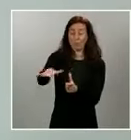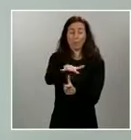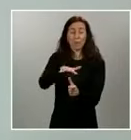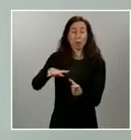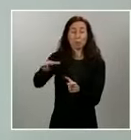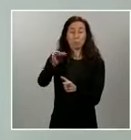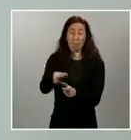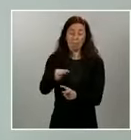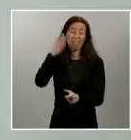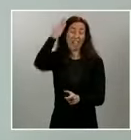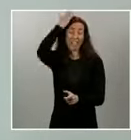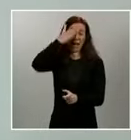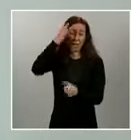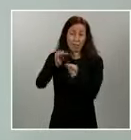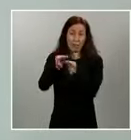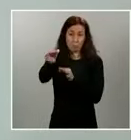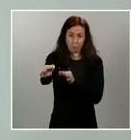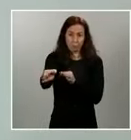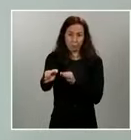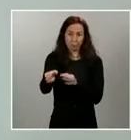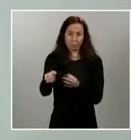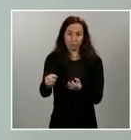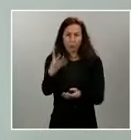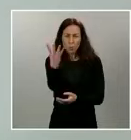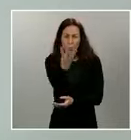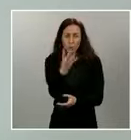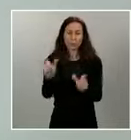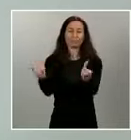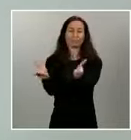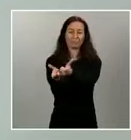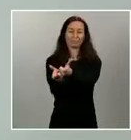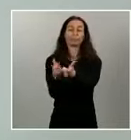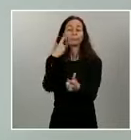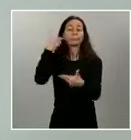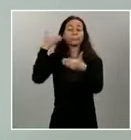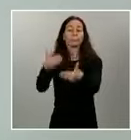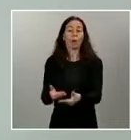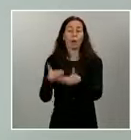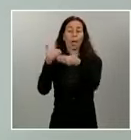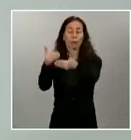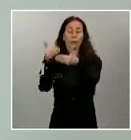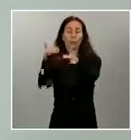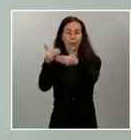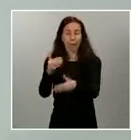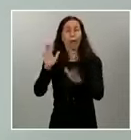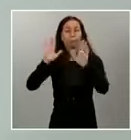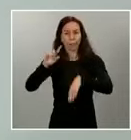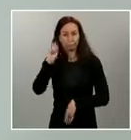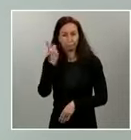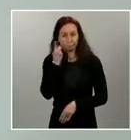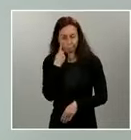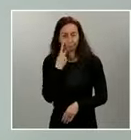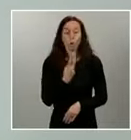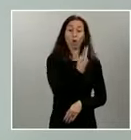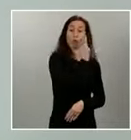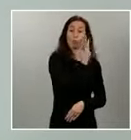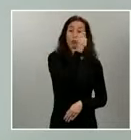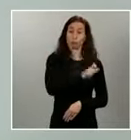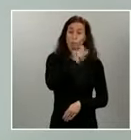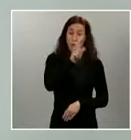Adíos. Era un hecho que venían haciendo con cierta asiduidad. O también otras dos personas que fueron detenidas en Sabiñánigo,